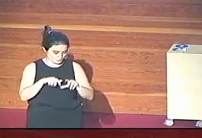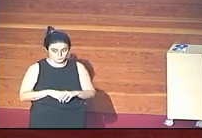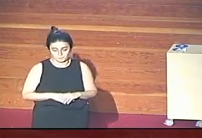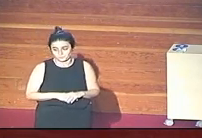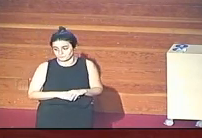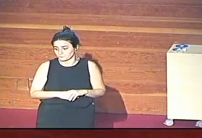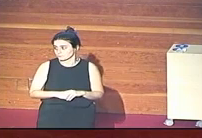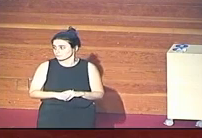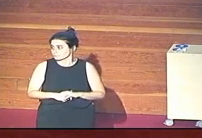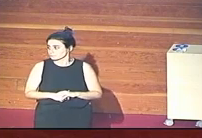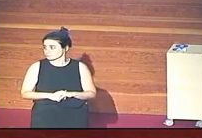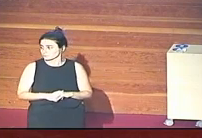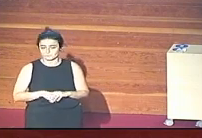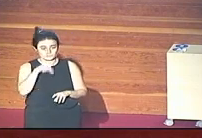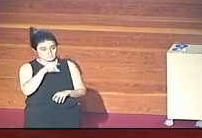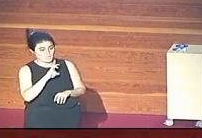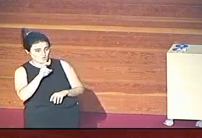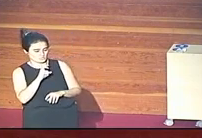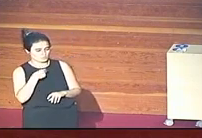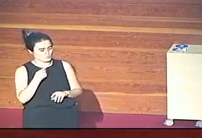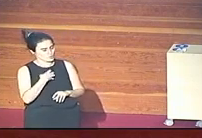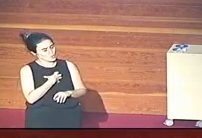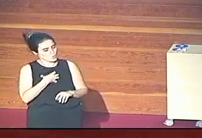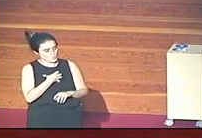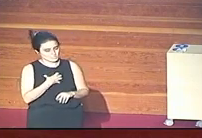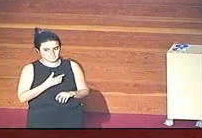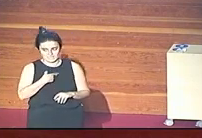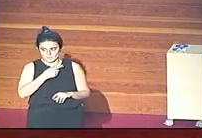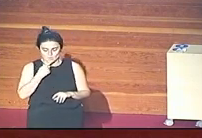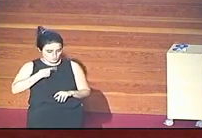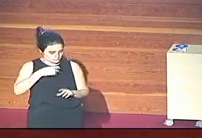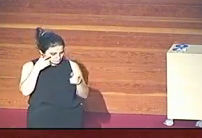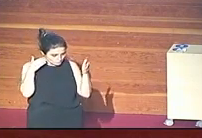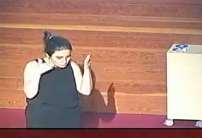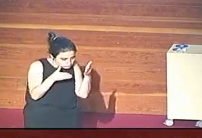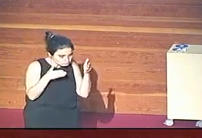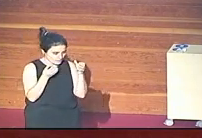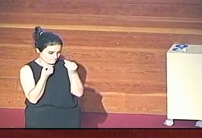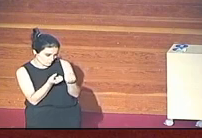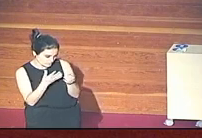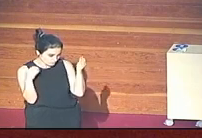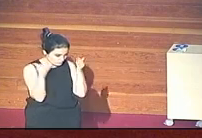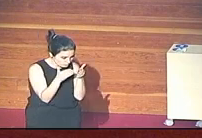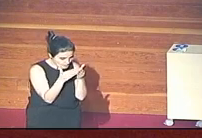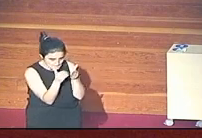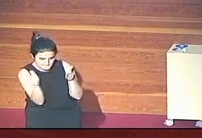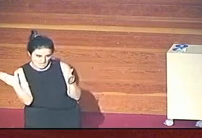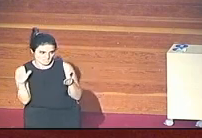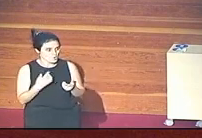nos cuesta mucho y es salir de nuestra burbuja informativa muchas veces no siempre tendemos a